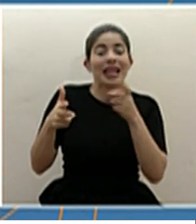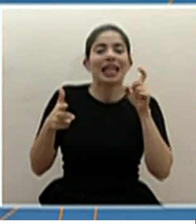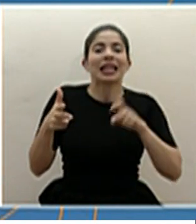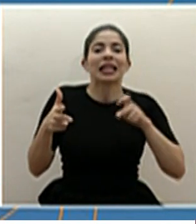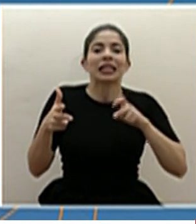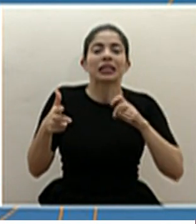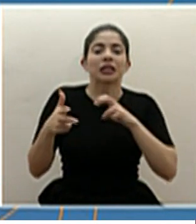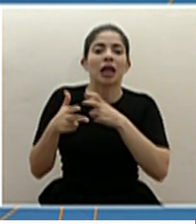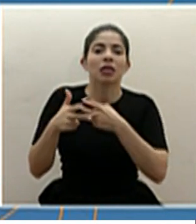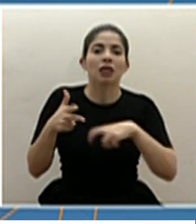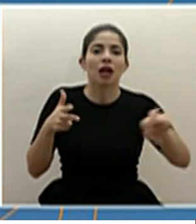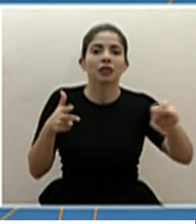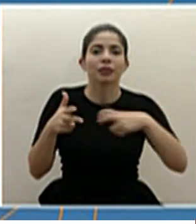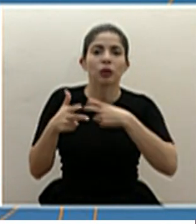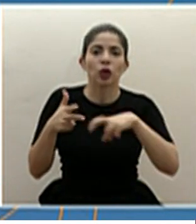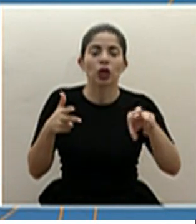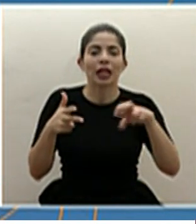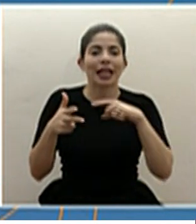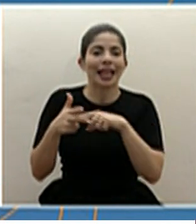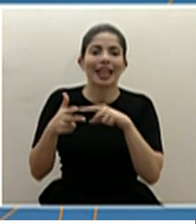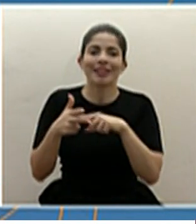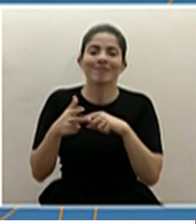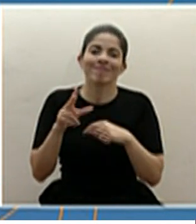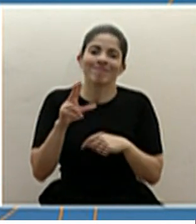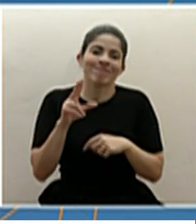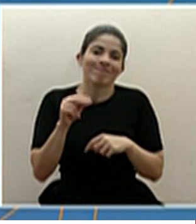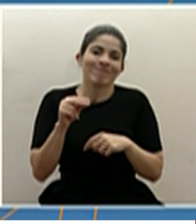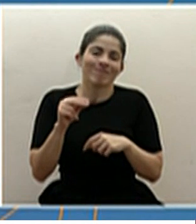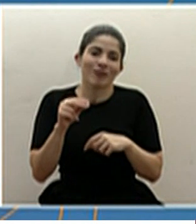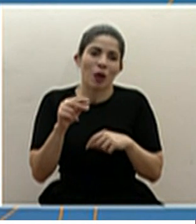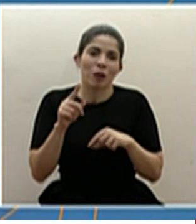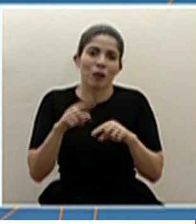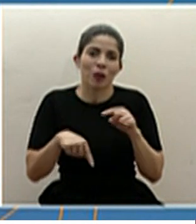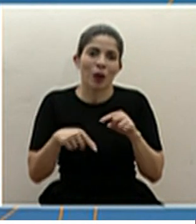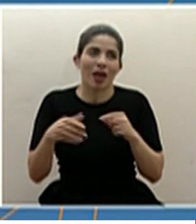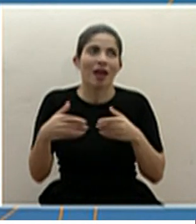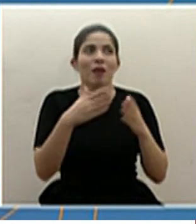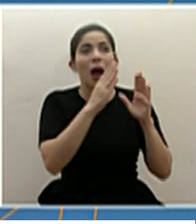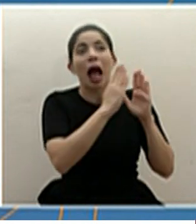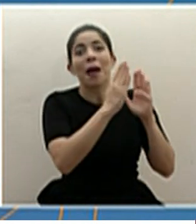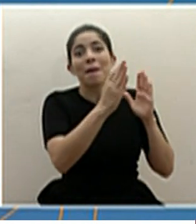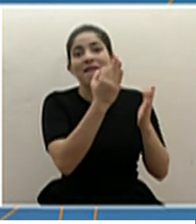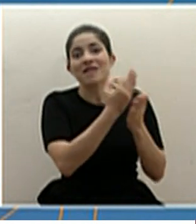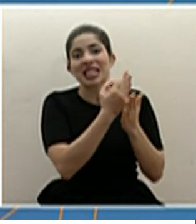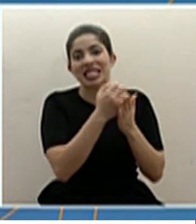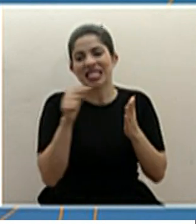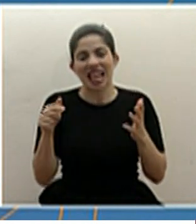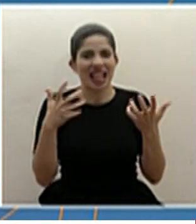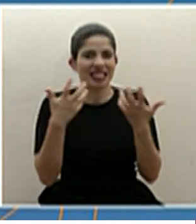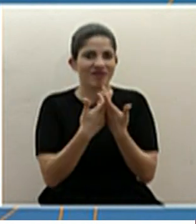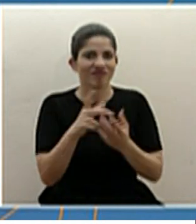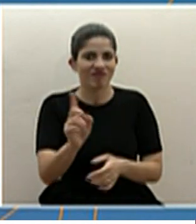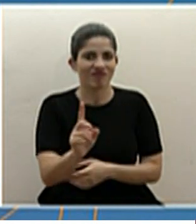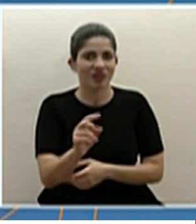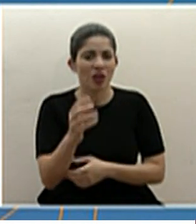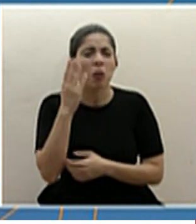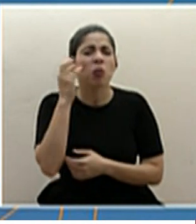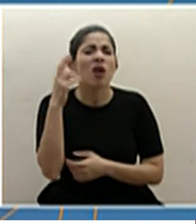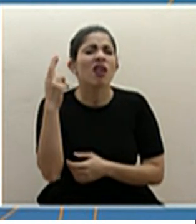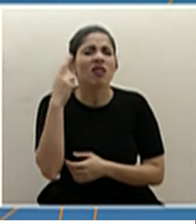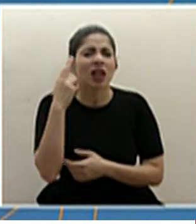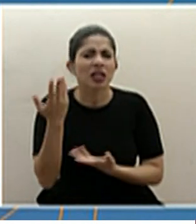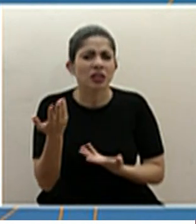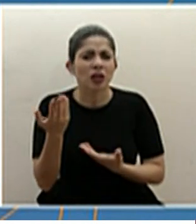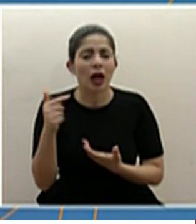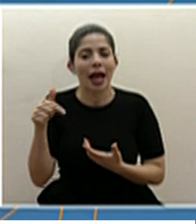transporte que no hace razonable que tenga que llevarse a un almacén fiscal, y la razonabilidad impera y